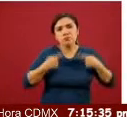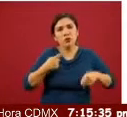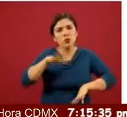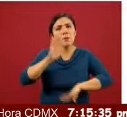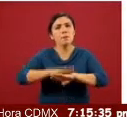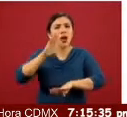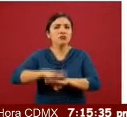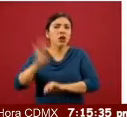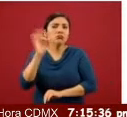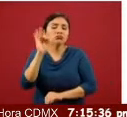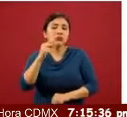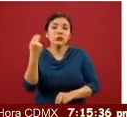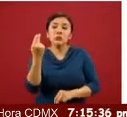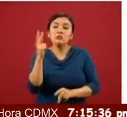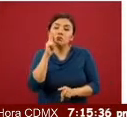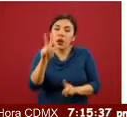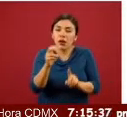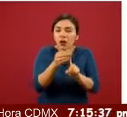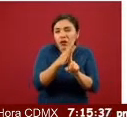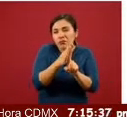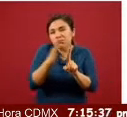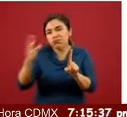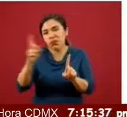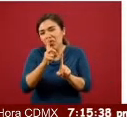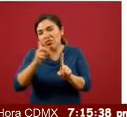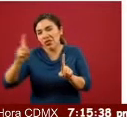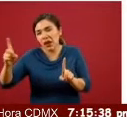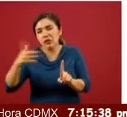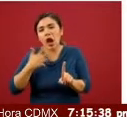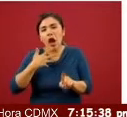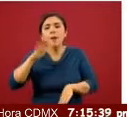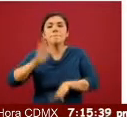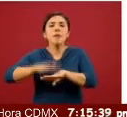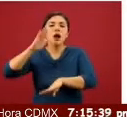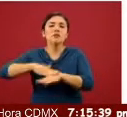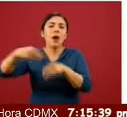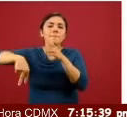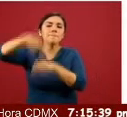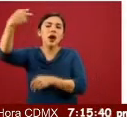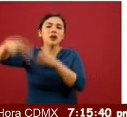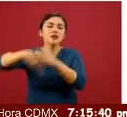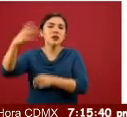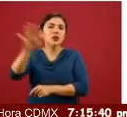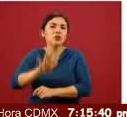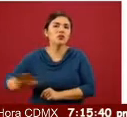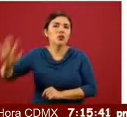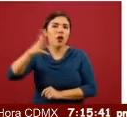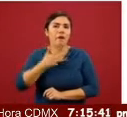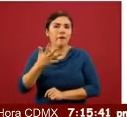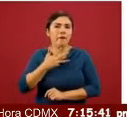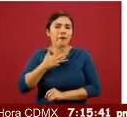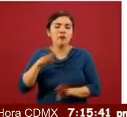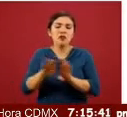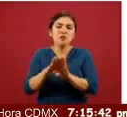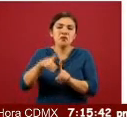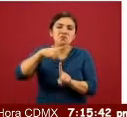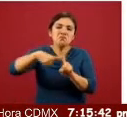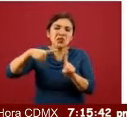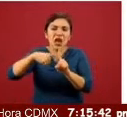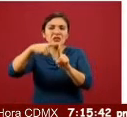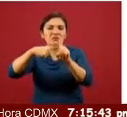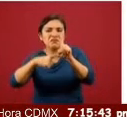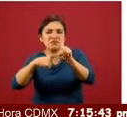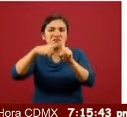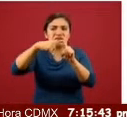nos desplazamos a la derecha, la disponibilidad va creciendo y es mayor prácticamente en más de la mitad de las entidades federativas,